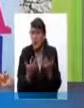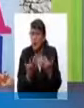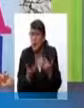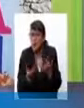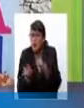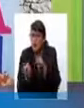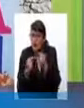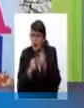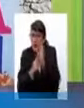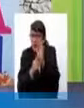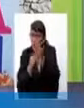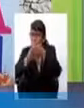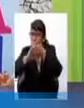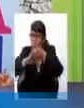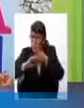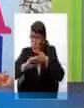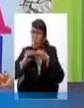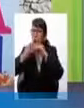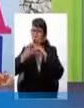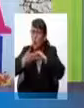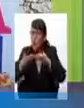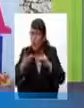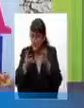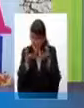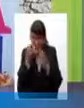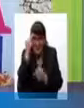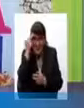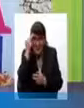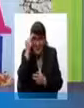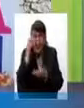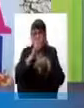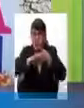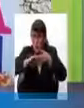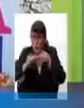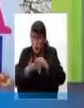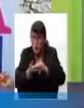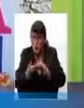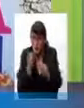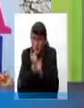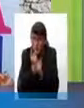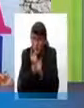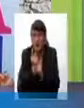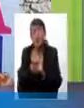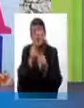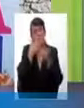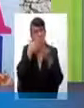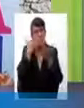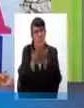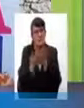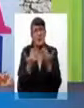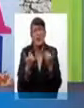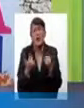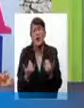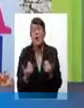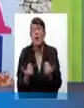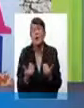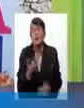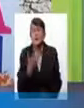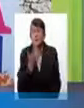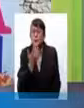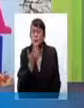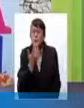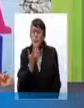un acceso. Pero obviamente esto va de la mano de que no hay una planificación seria de cómo